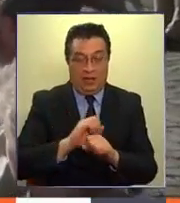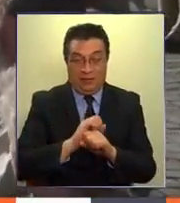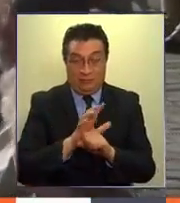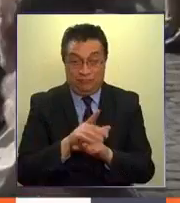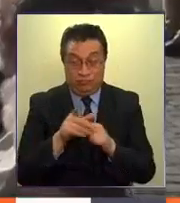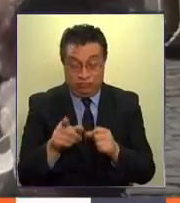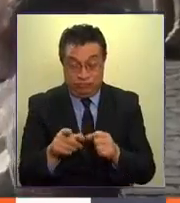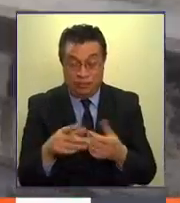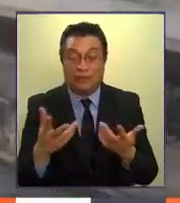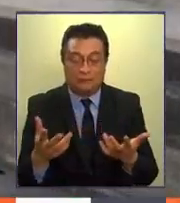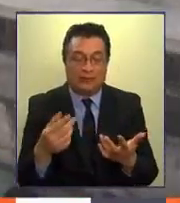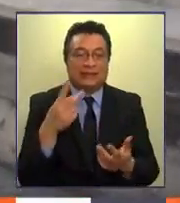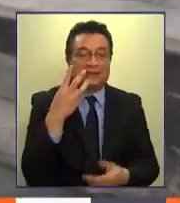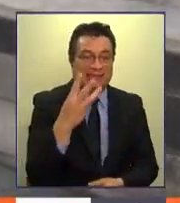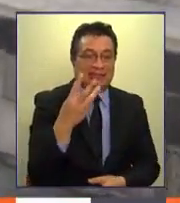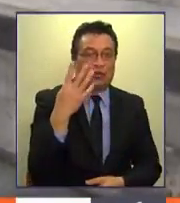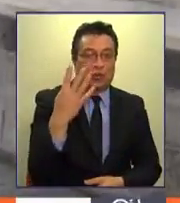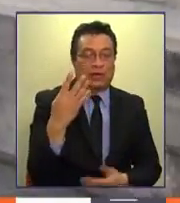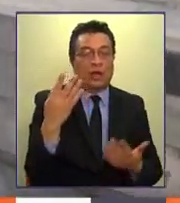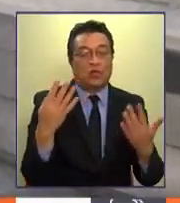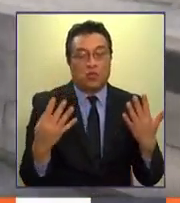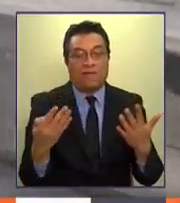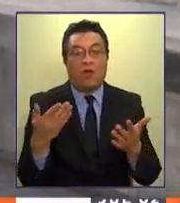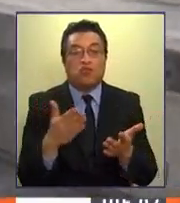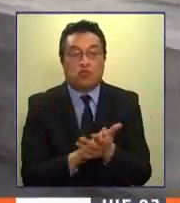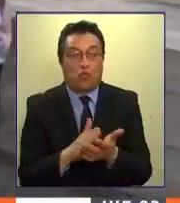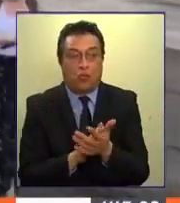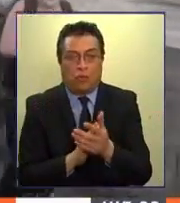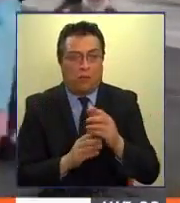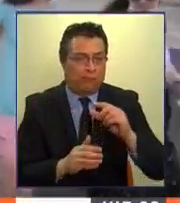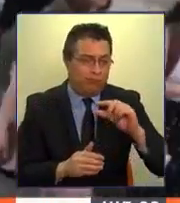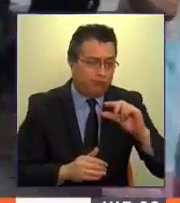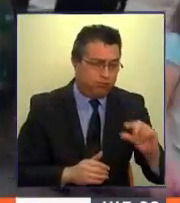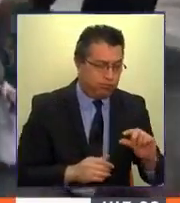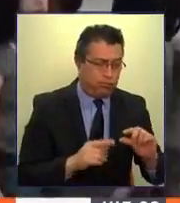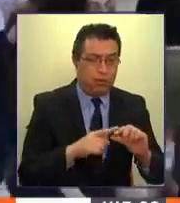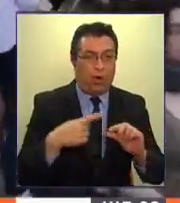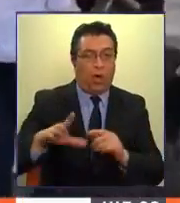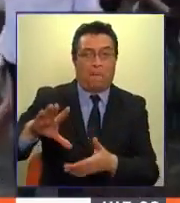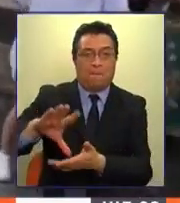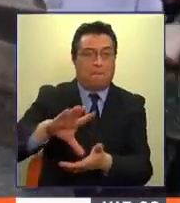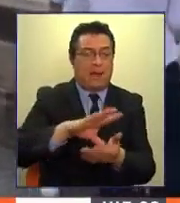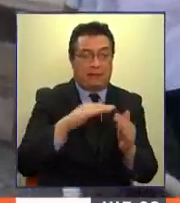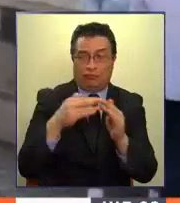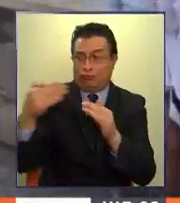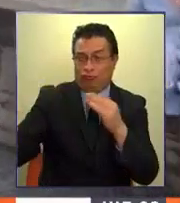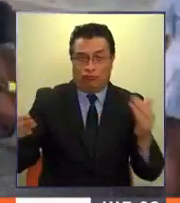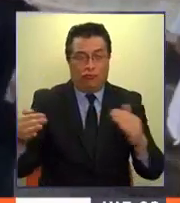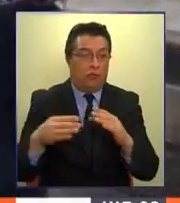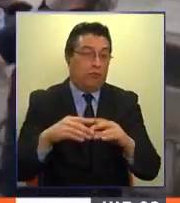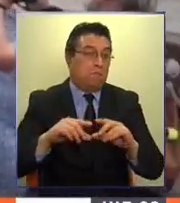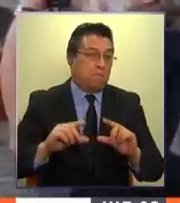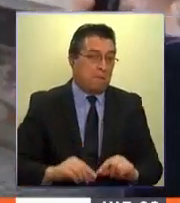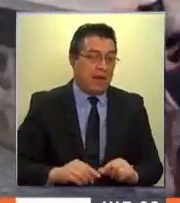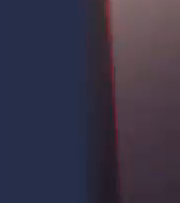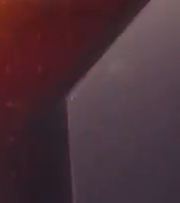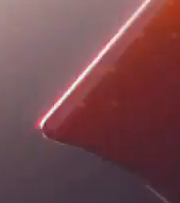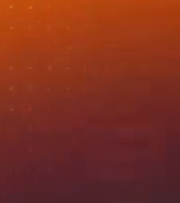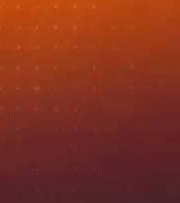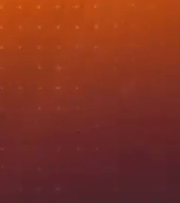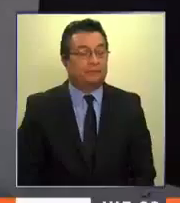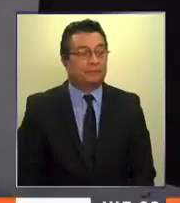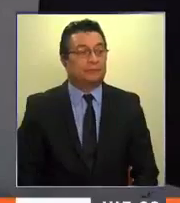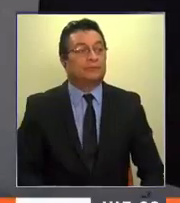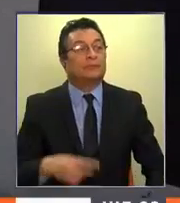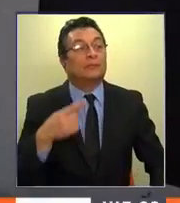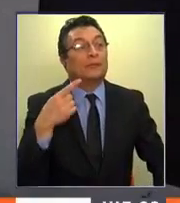momento 349 muertes, muy por debajo de los países vecinos. Vamos con algo